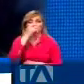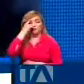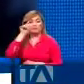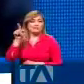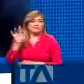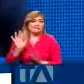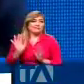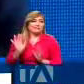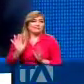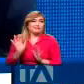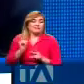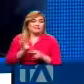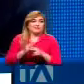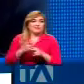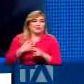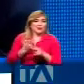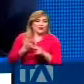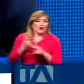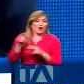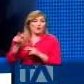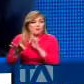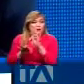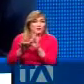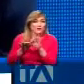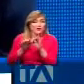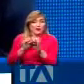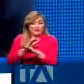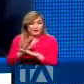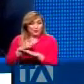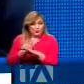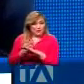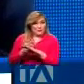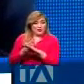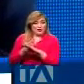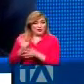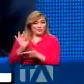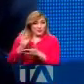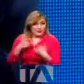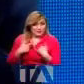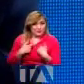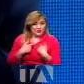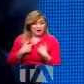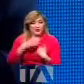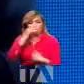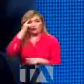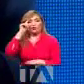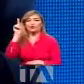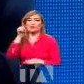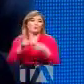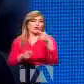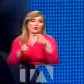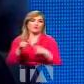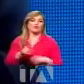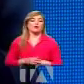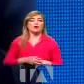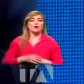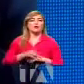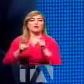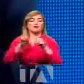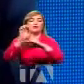Correa, así como él no puede hablar a nombre mío. Y nosotros lo que hemos dicho es que el pueblo ecuatoriano ya